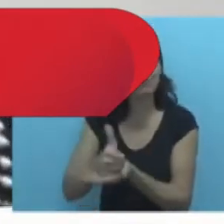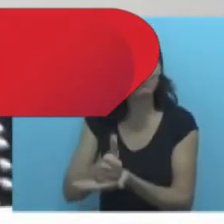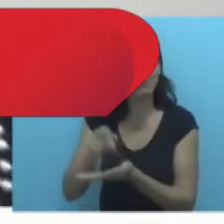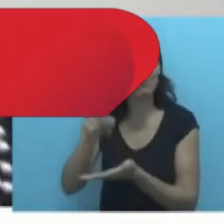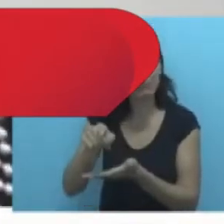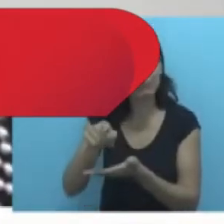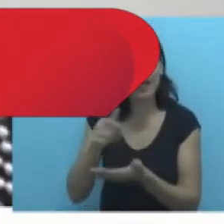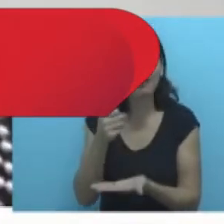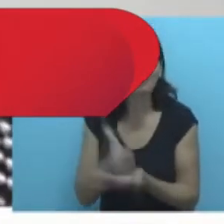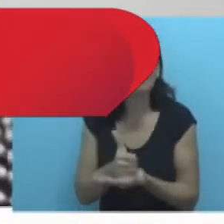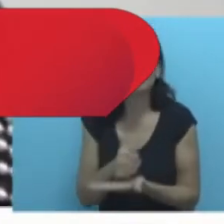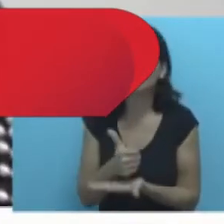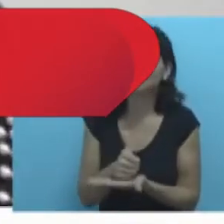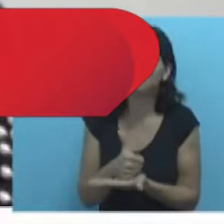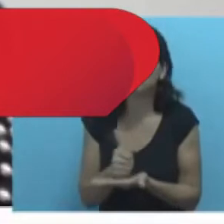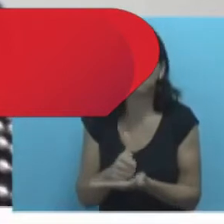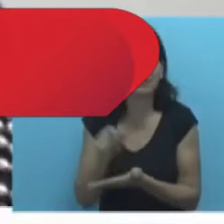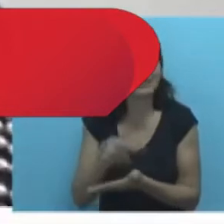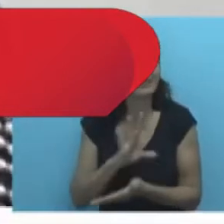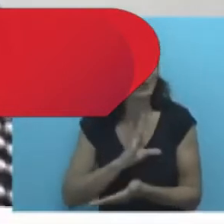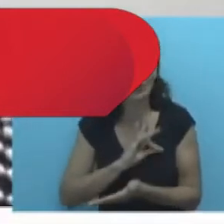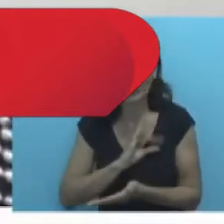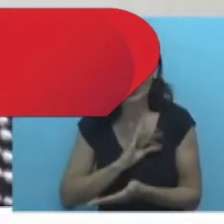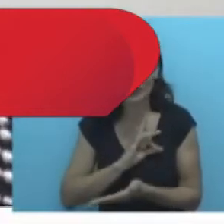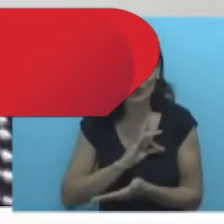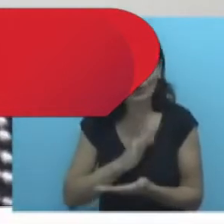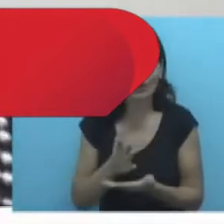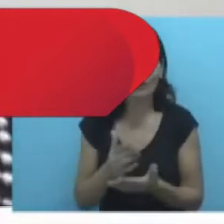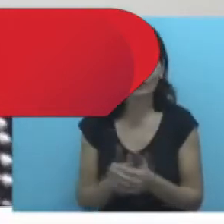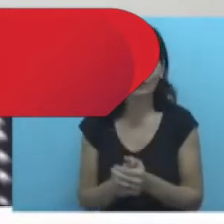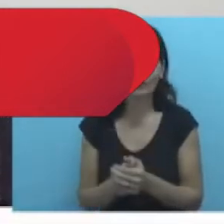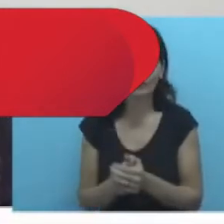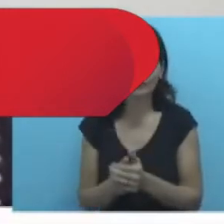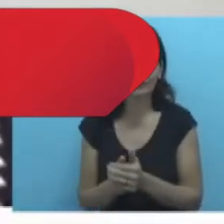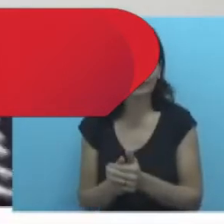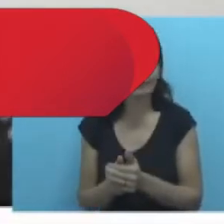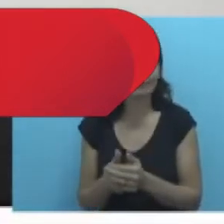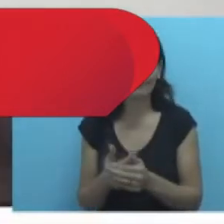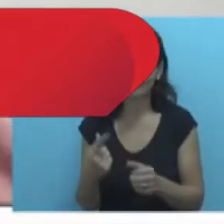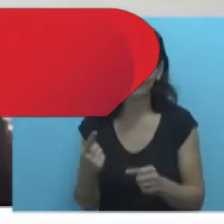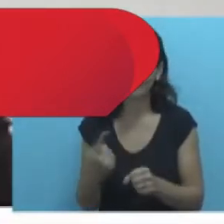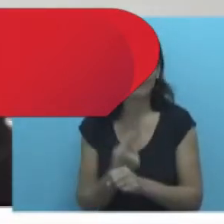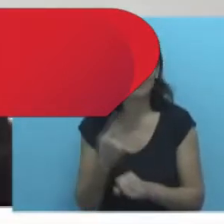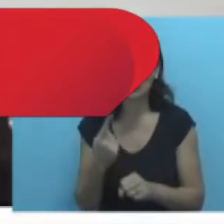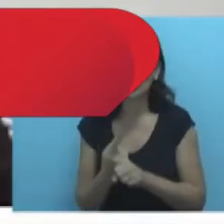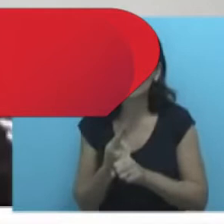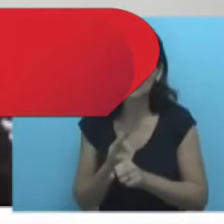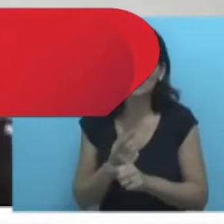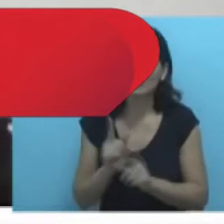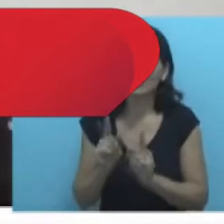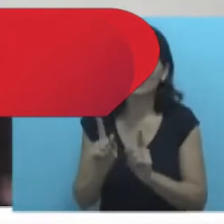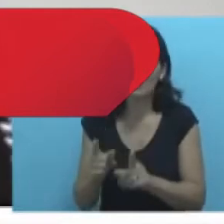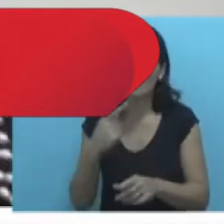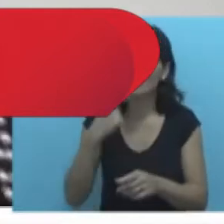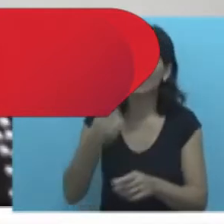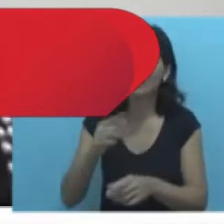esas esperas y en ese dolor que se hacían insoportables, en ese preguntarle a los